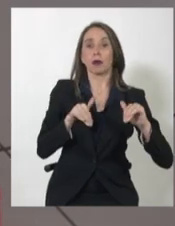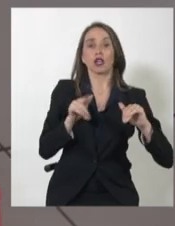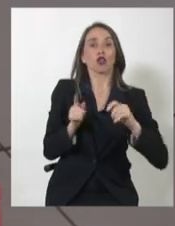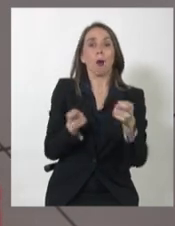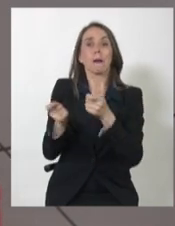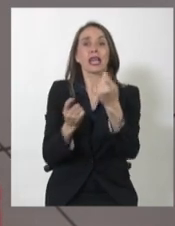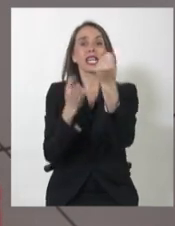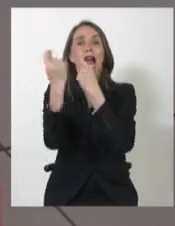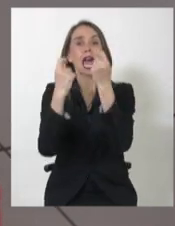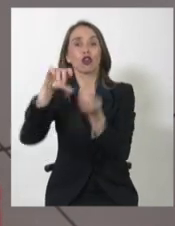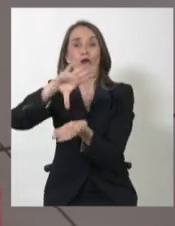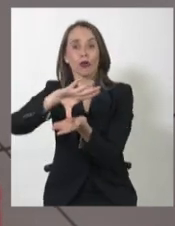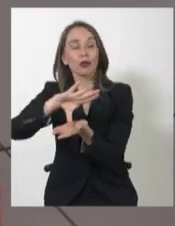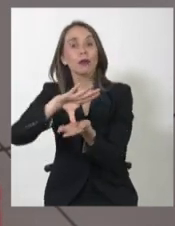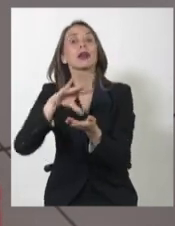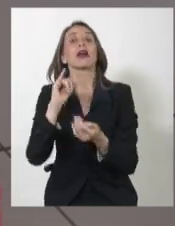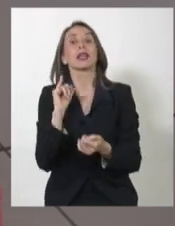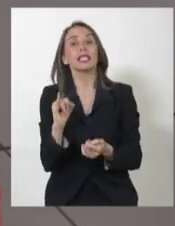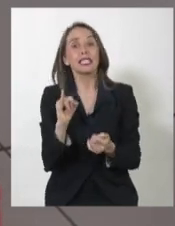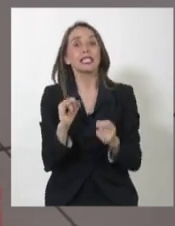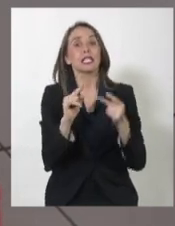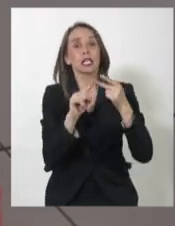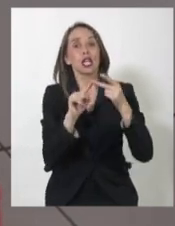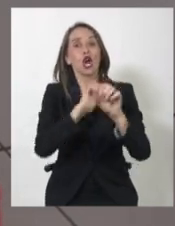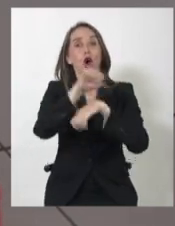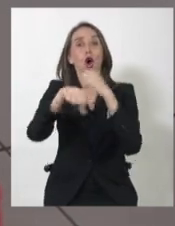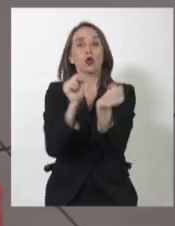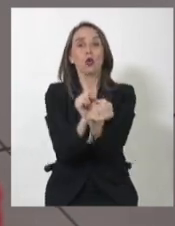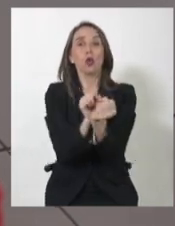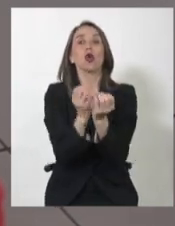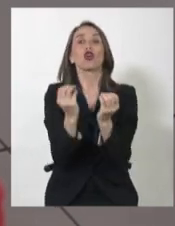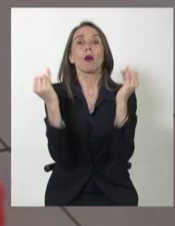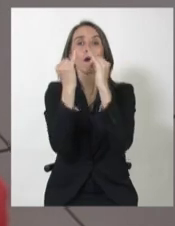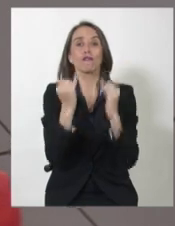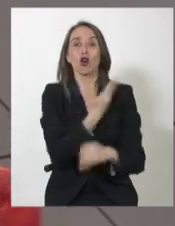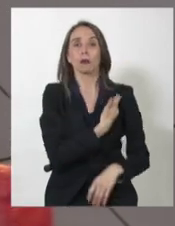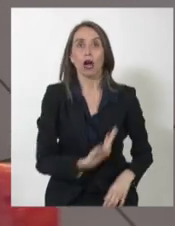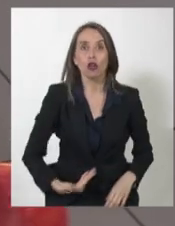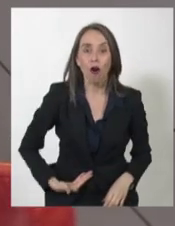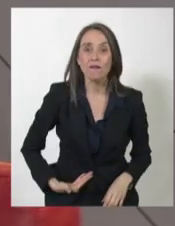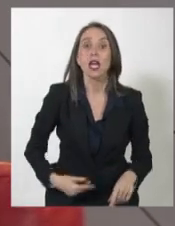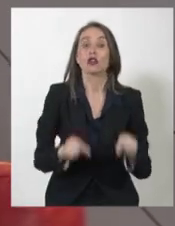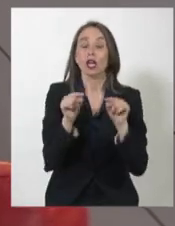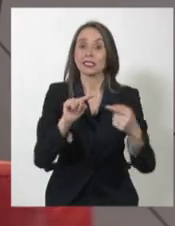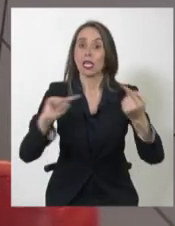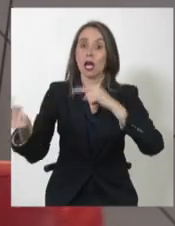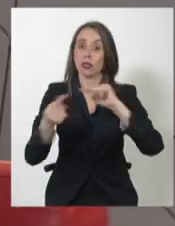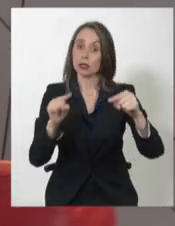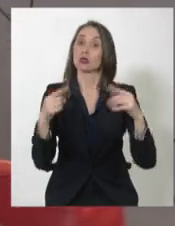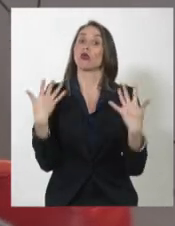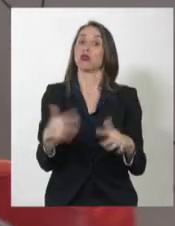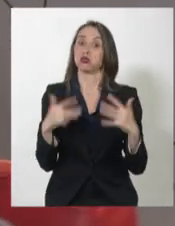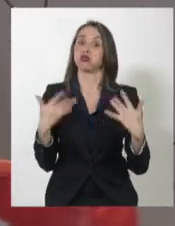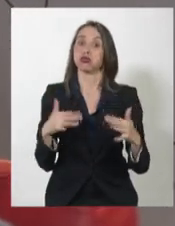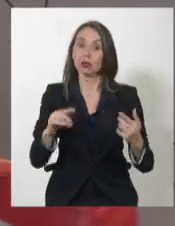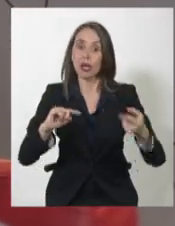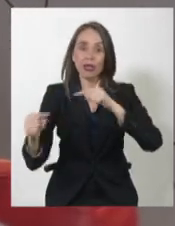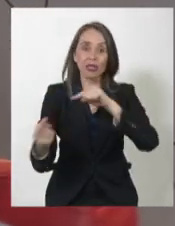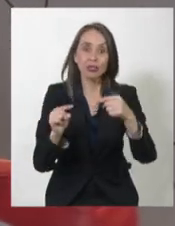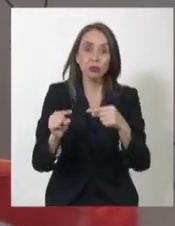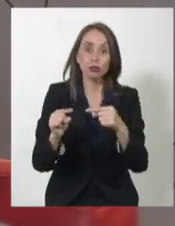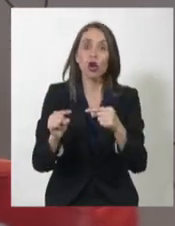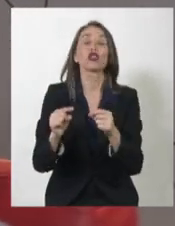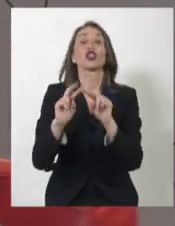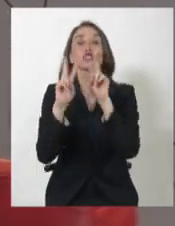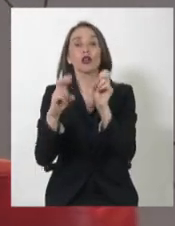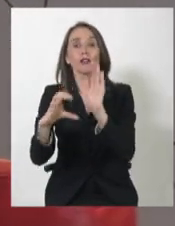con ciertos nudos críticos a propósito del sistema de gobierno, ¿no? Y los quórum contra... Ahí la discusión va a ser áspera. Una discusión constitucional